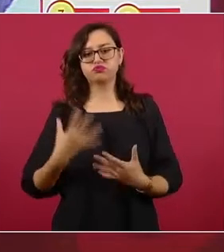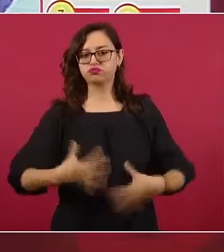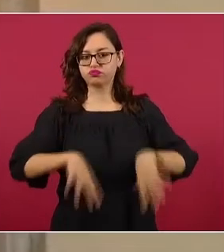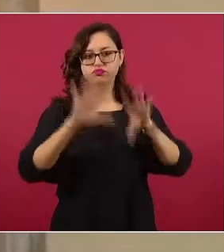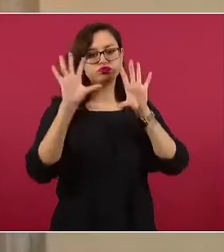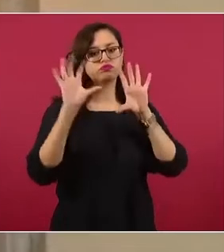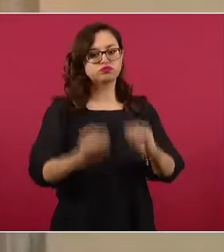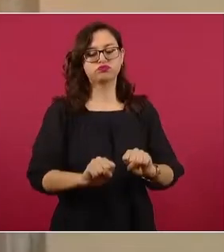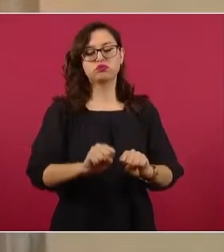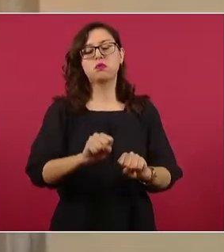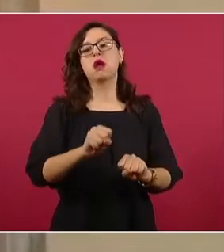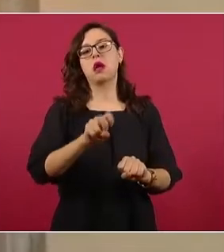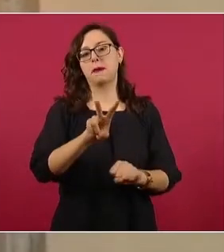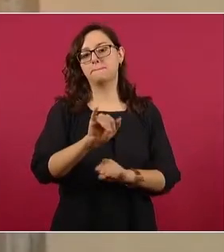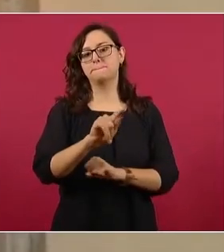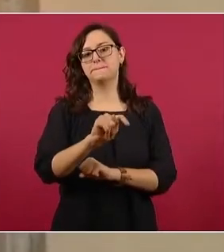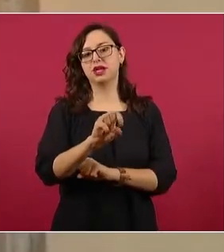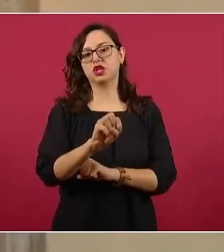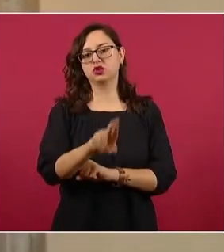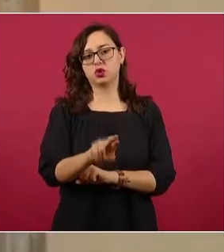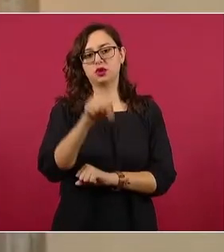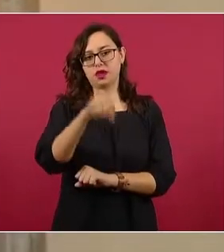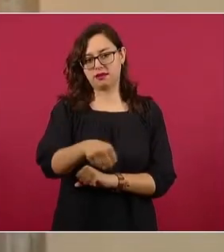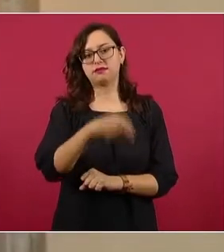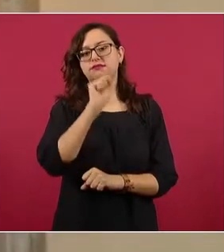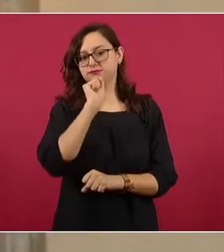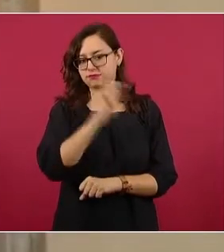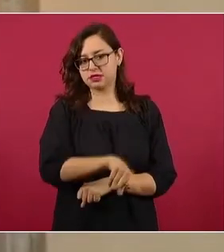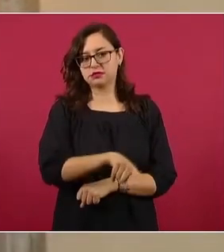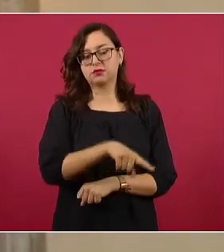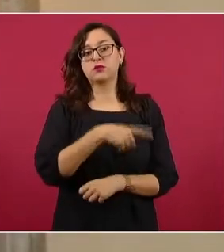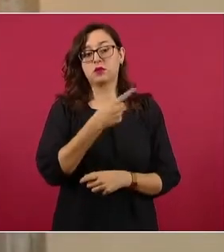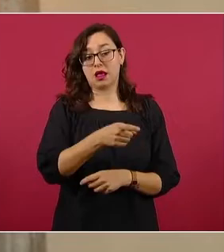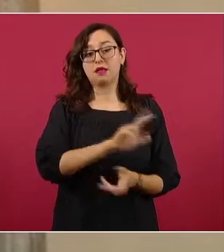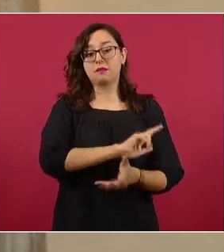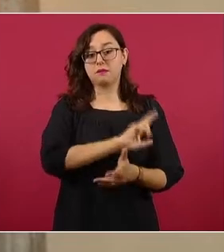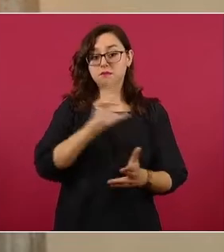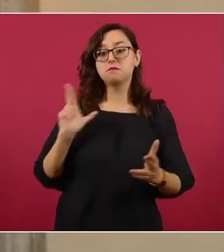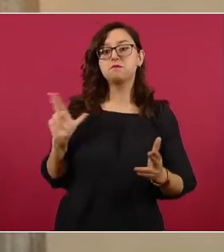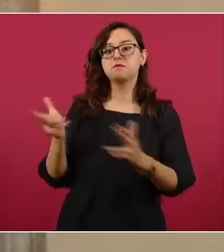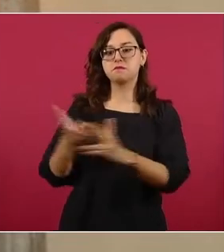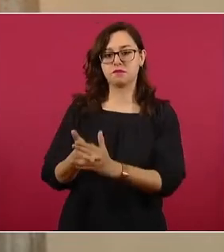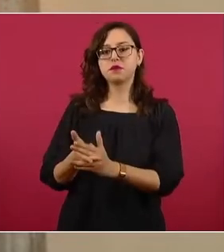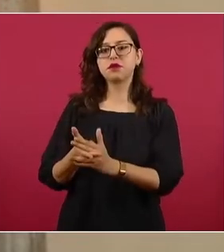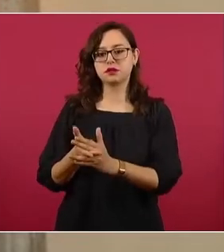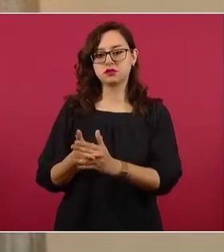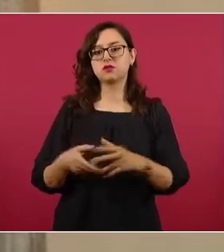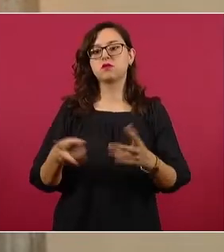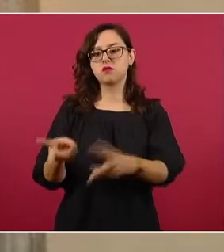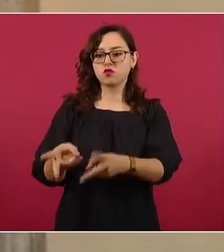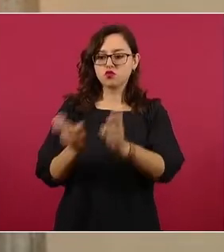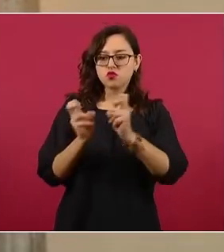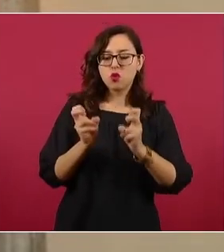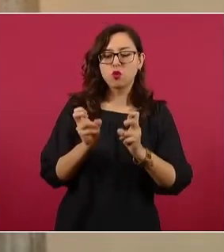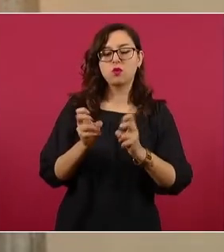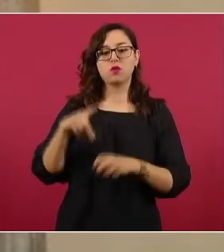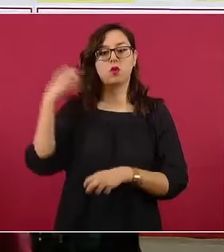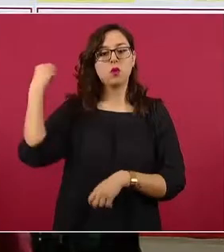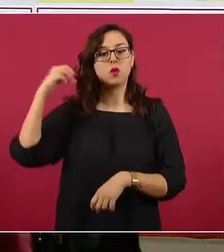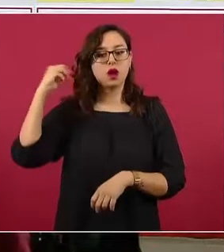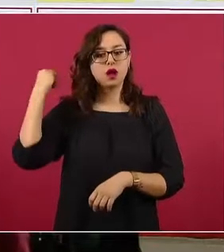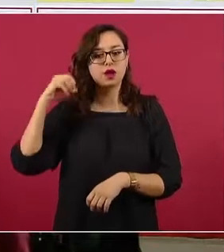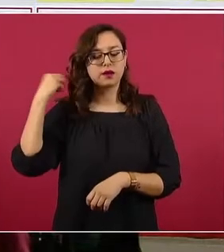otro presunto integrante de esta organización, por el delito de homicidio calificado con ventaja y robo específico en